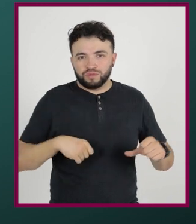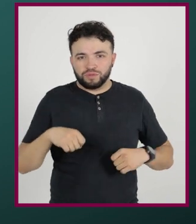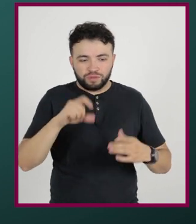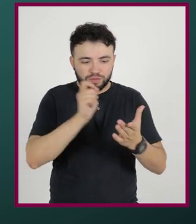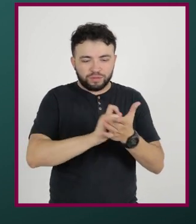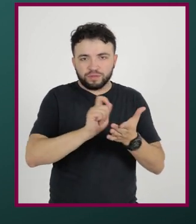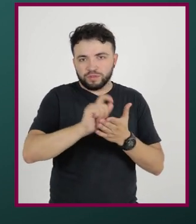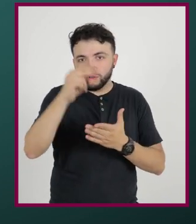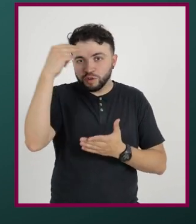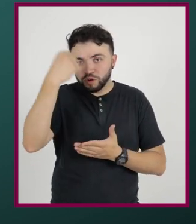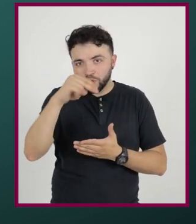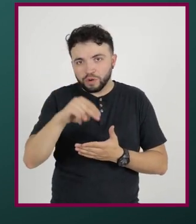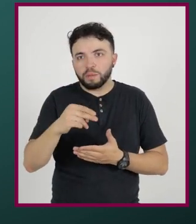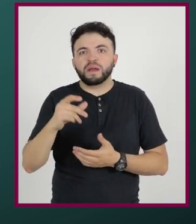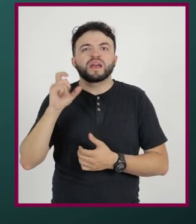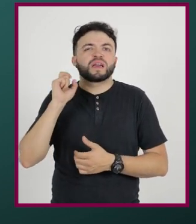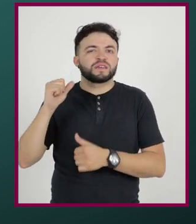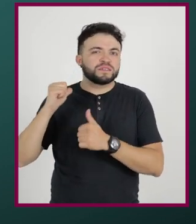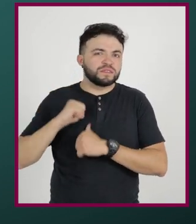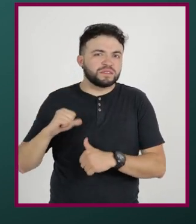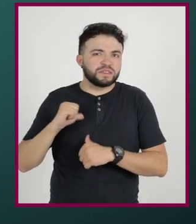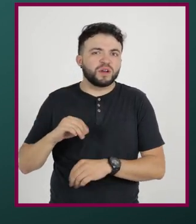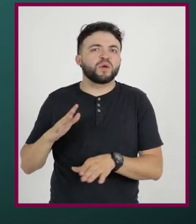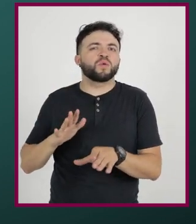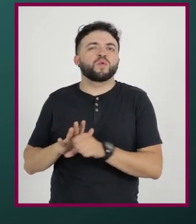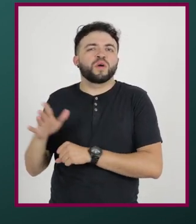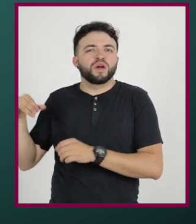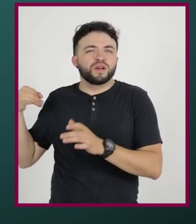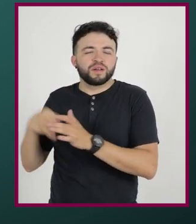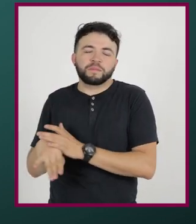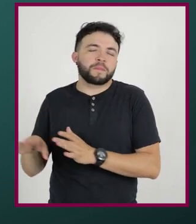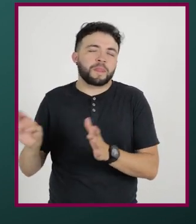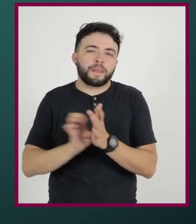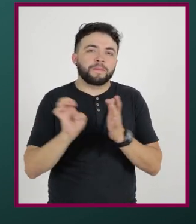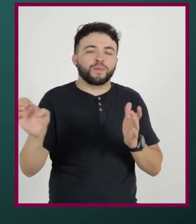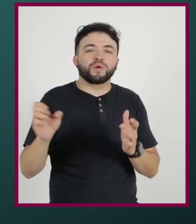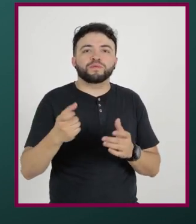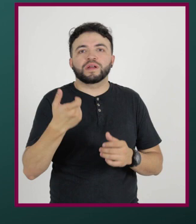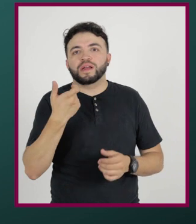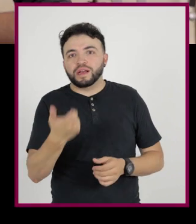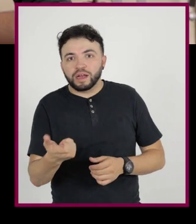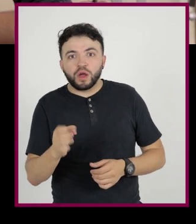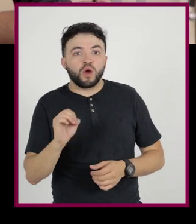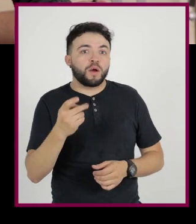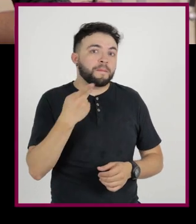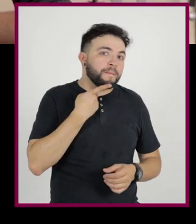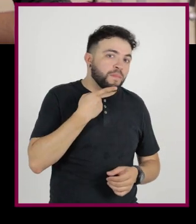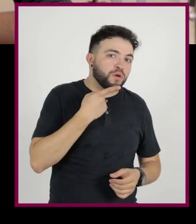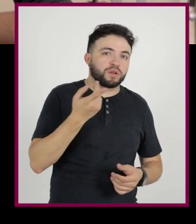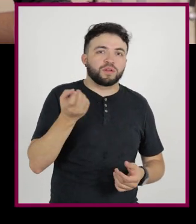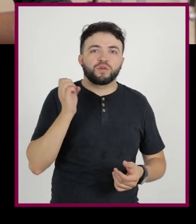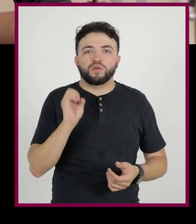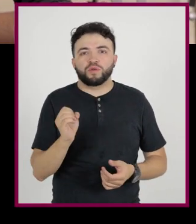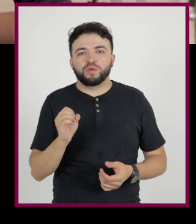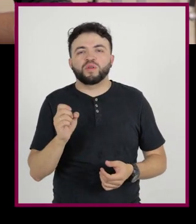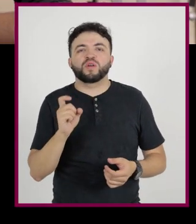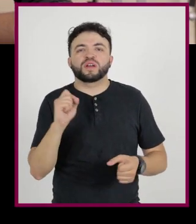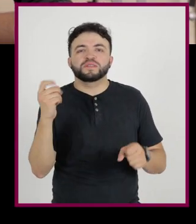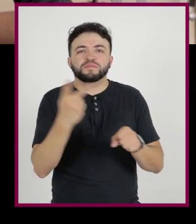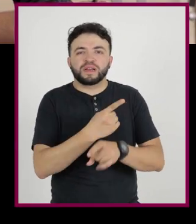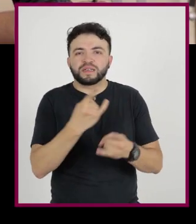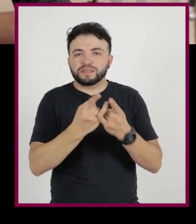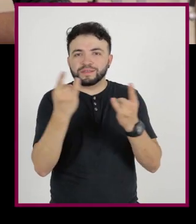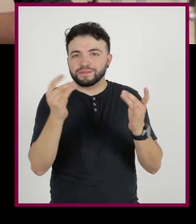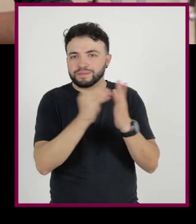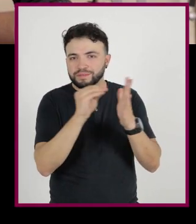el tipo de sociedad en la que el escritor o escritora estaba inmerso. Por ejemplo, sobre economía, política y los principales